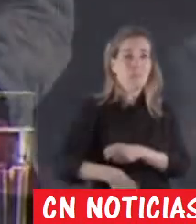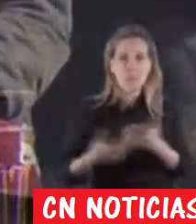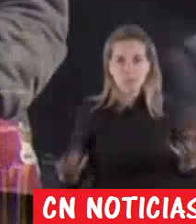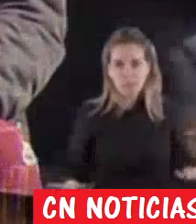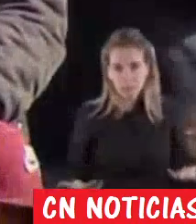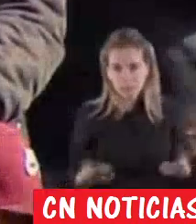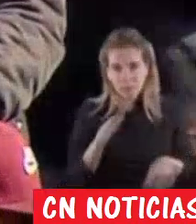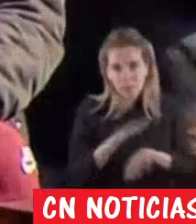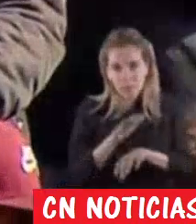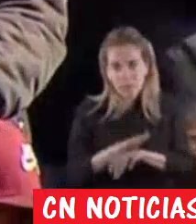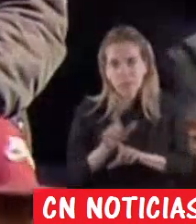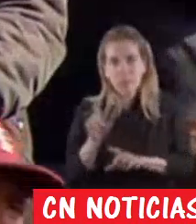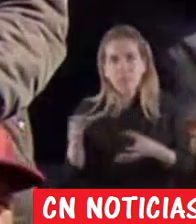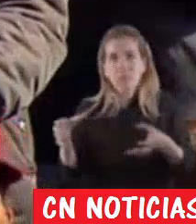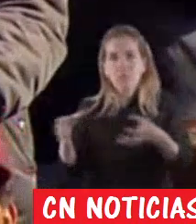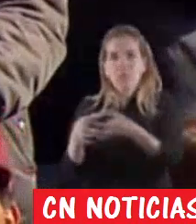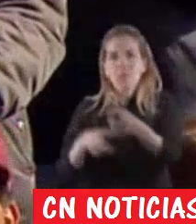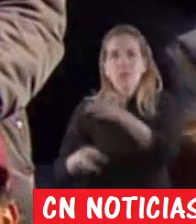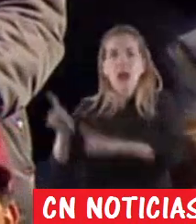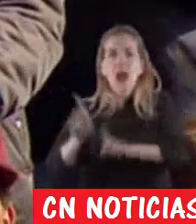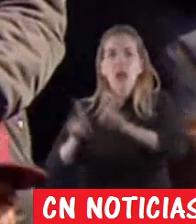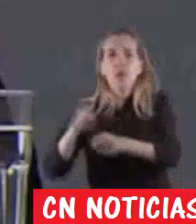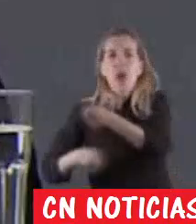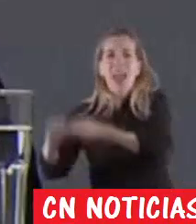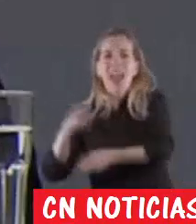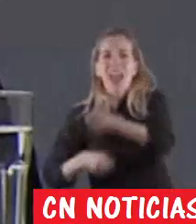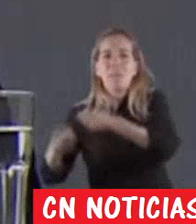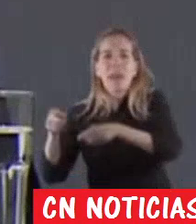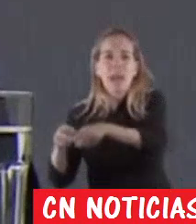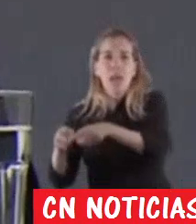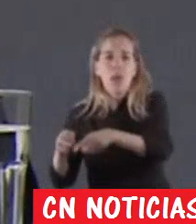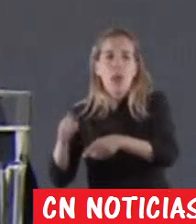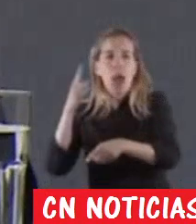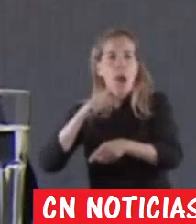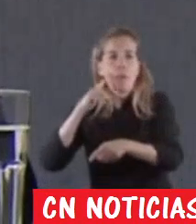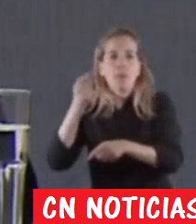porque unos pocos especuladores una mañana hacen subir el dólar